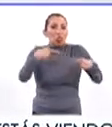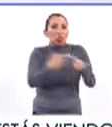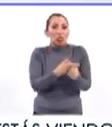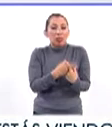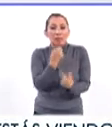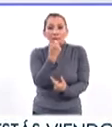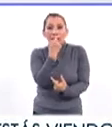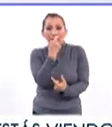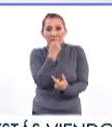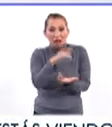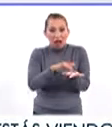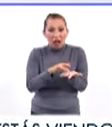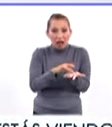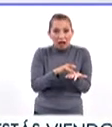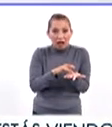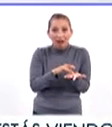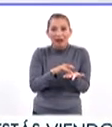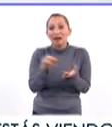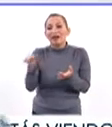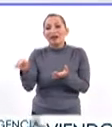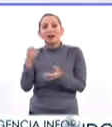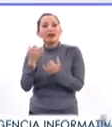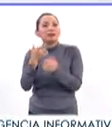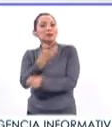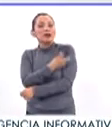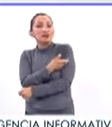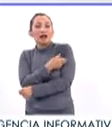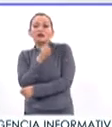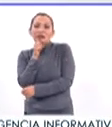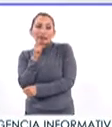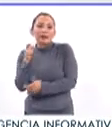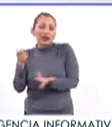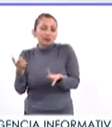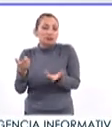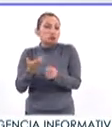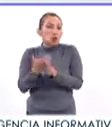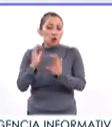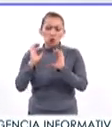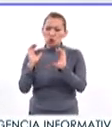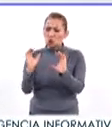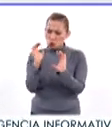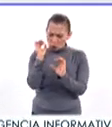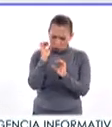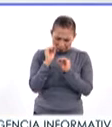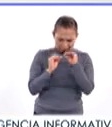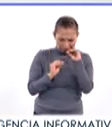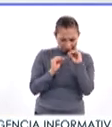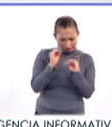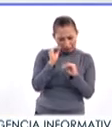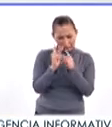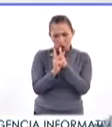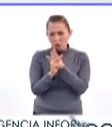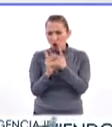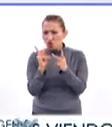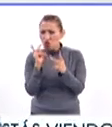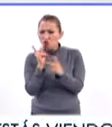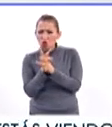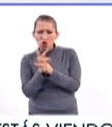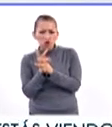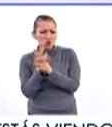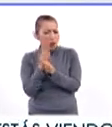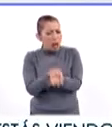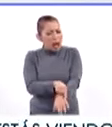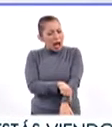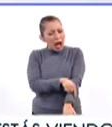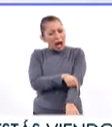embargo, los aditamentos que tienen las vacunas son muy cuidados, son productos que llevan